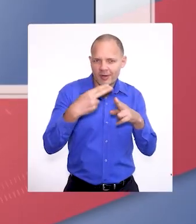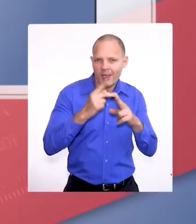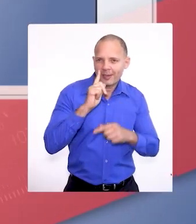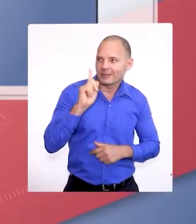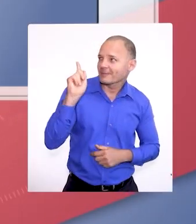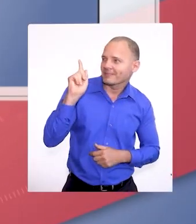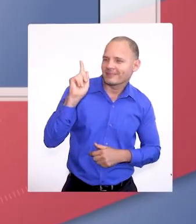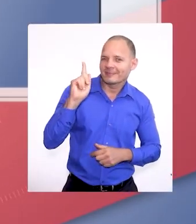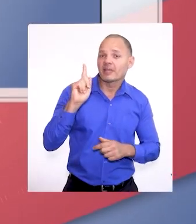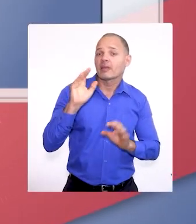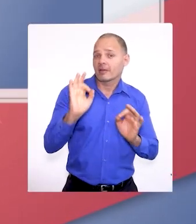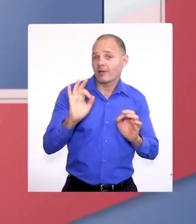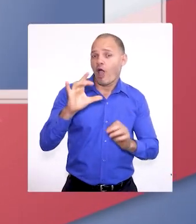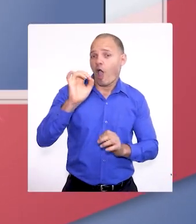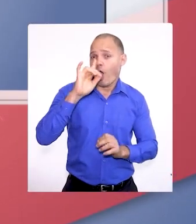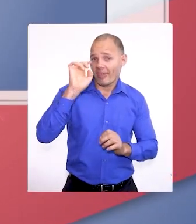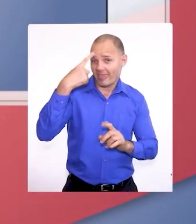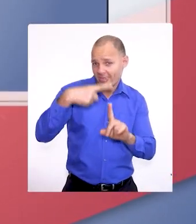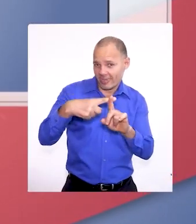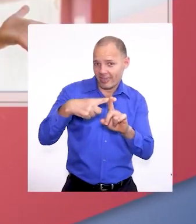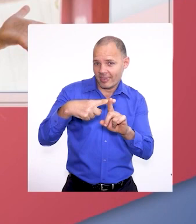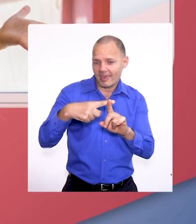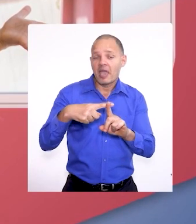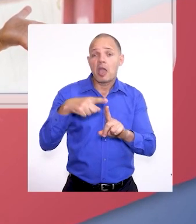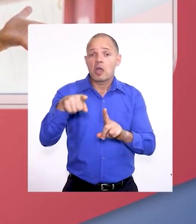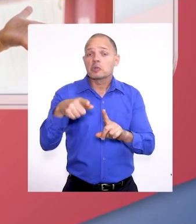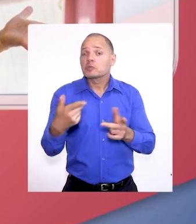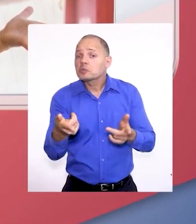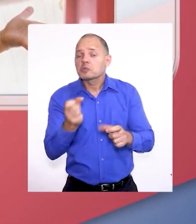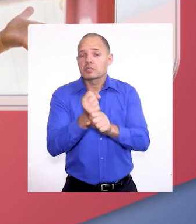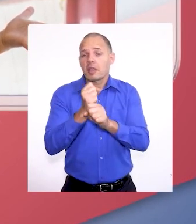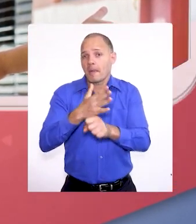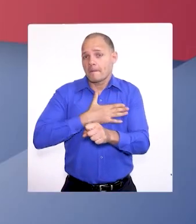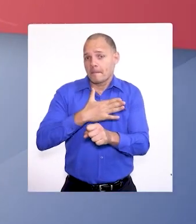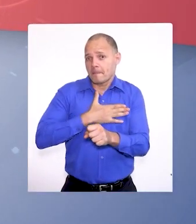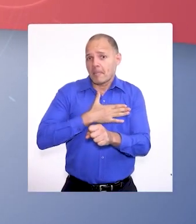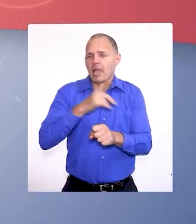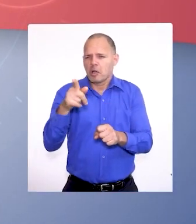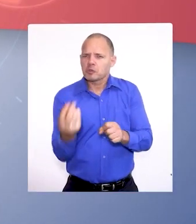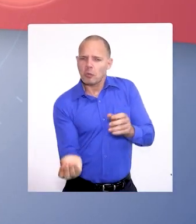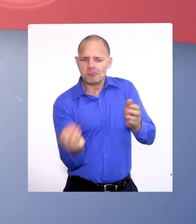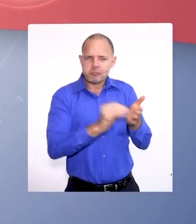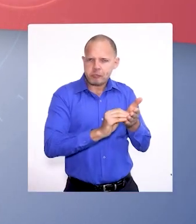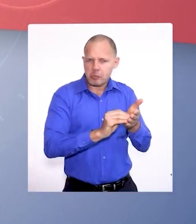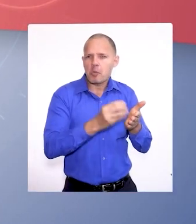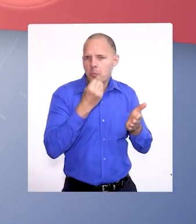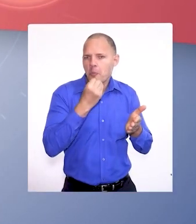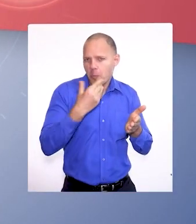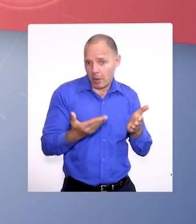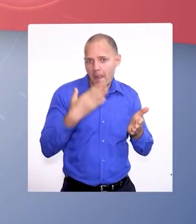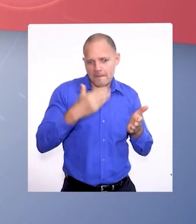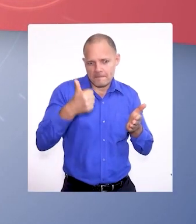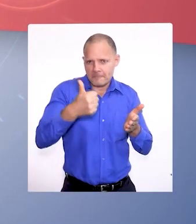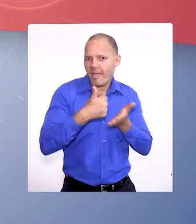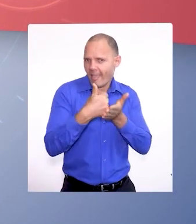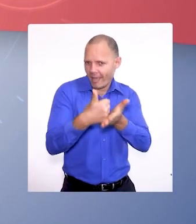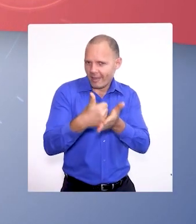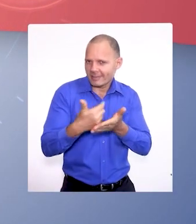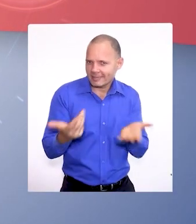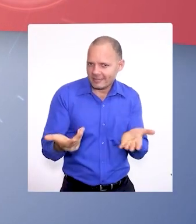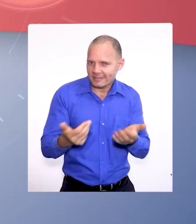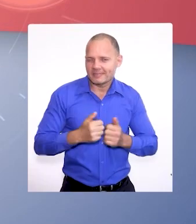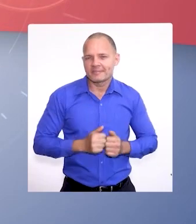pudo presentarla bueno puede hacerlo de diferentes maneras primero haberla dejado firmada con un familiar que la puede entregar con los